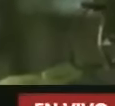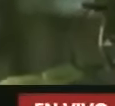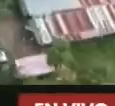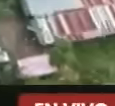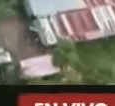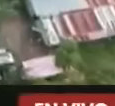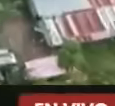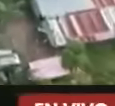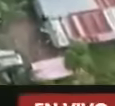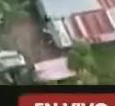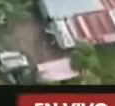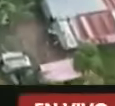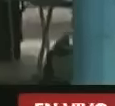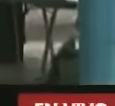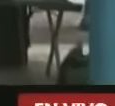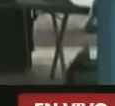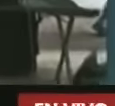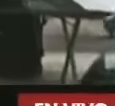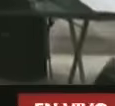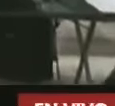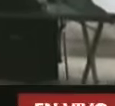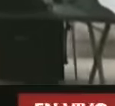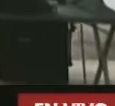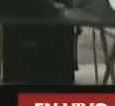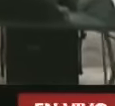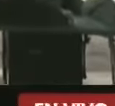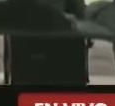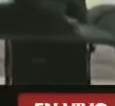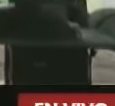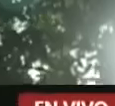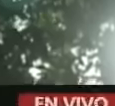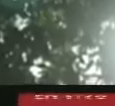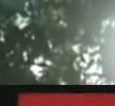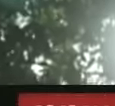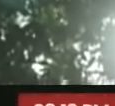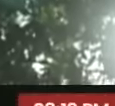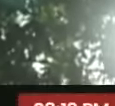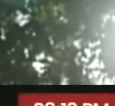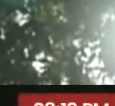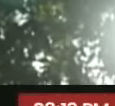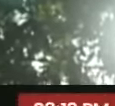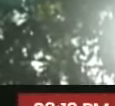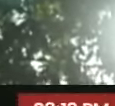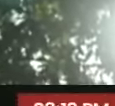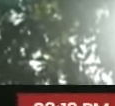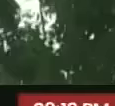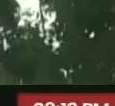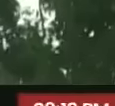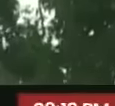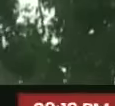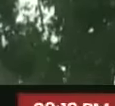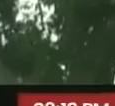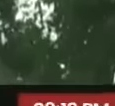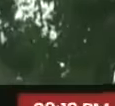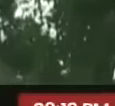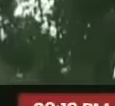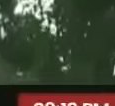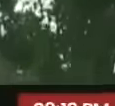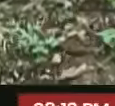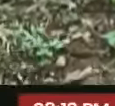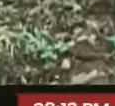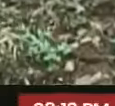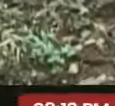También encontramos las Puertas de Miraflores, una de las rutas turísticas del Parque Nacional El Guácharo, que constituye el